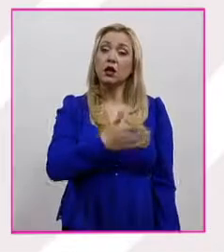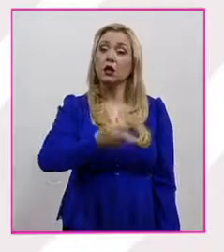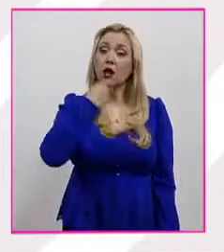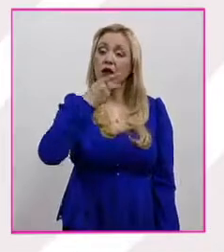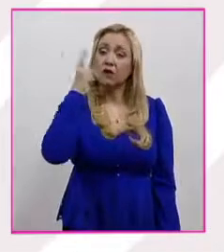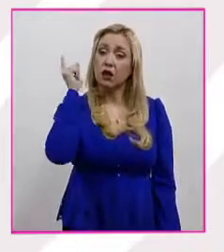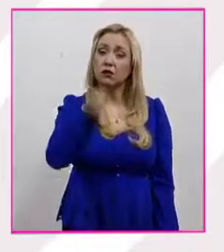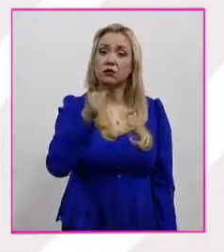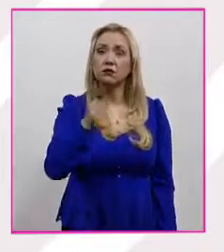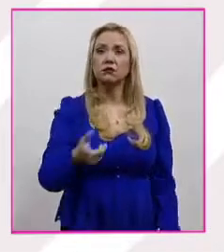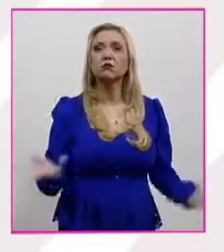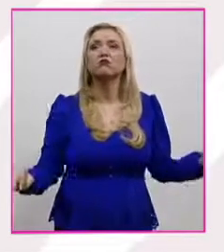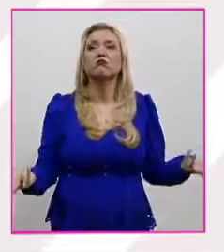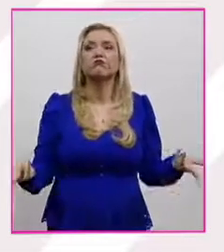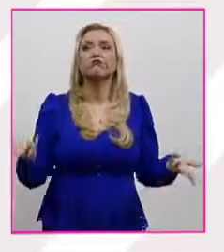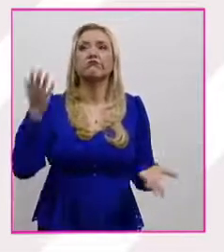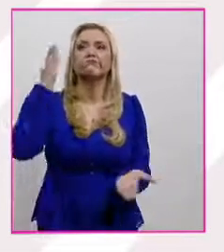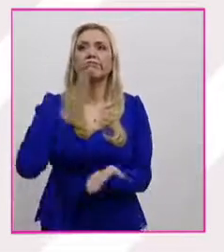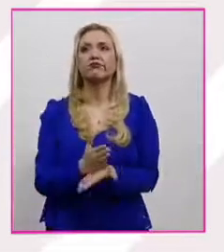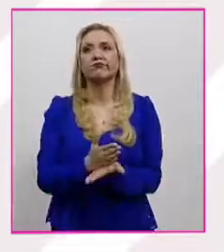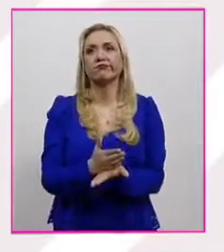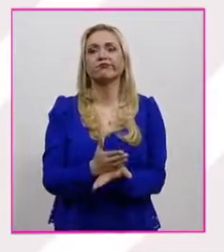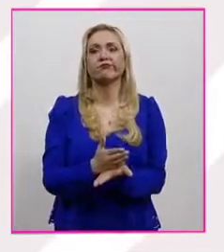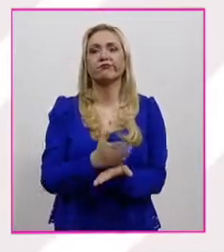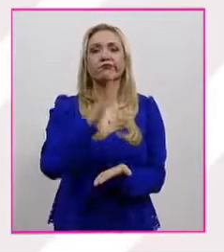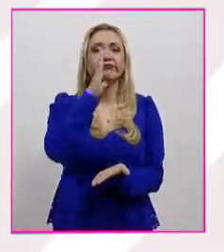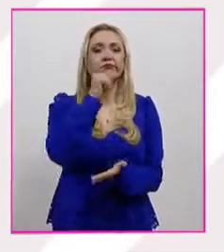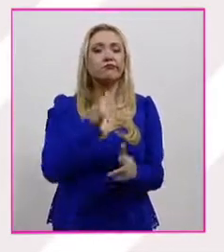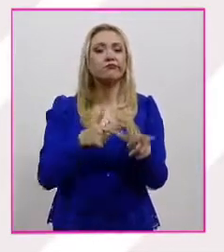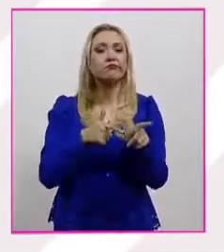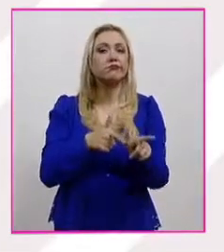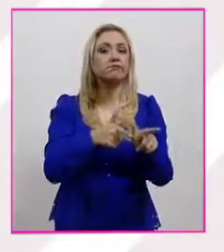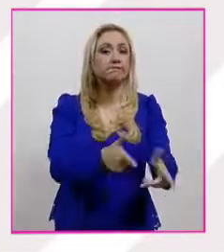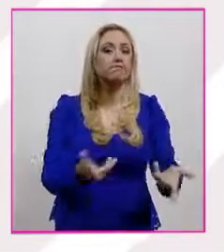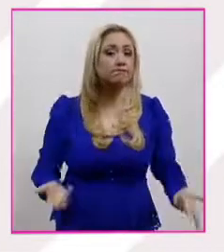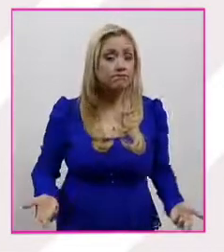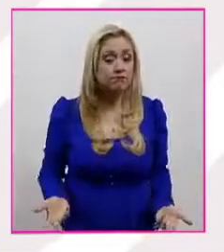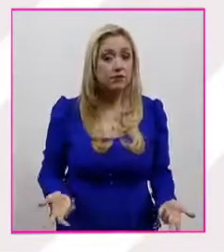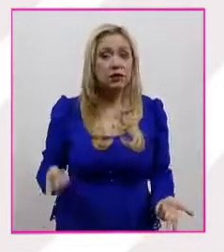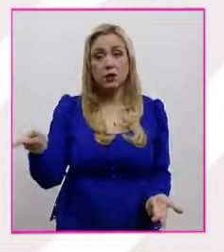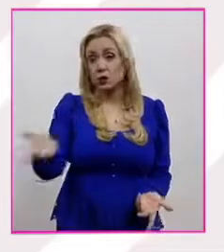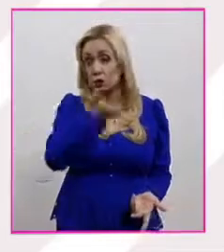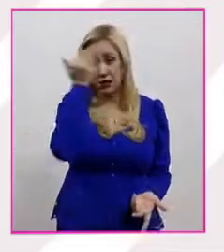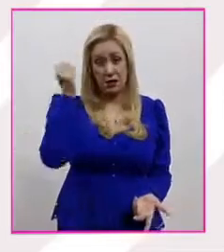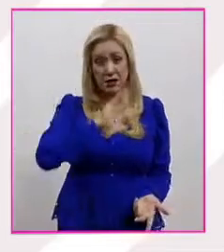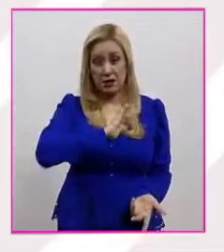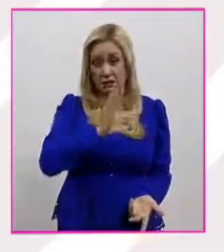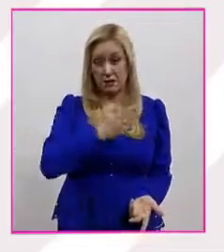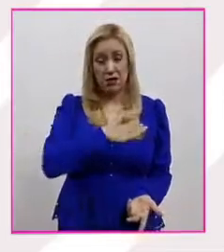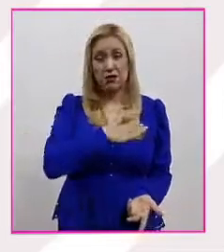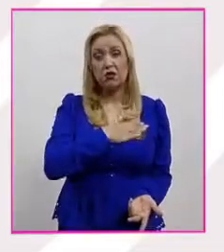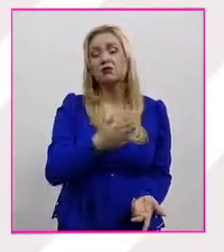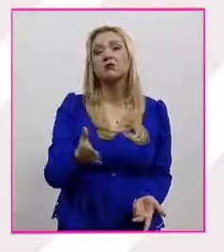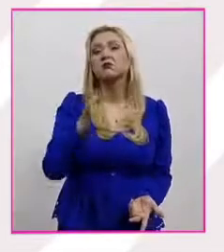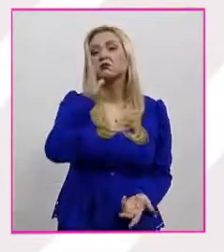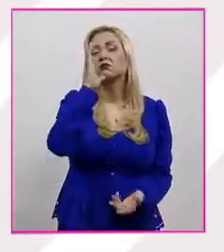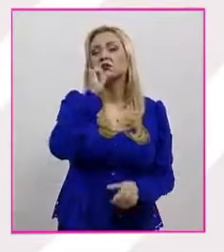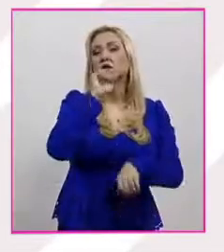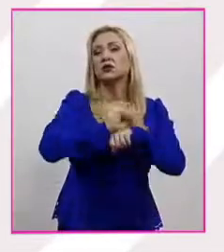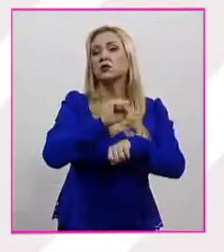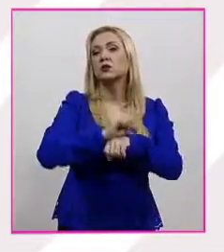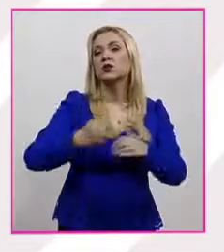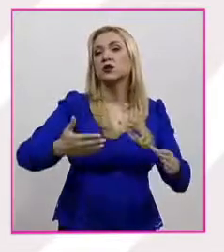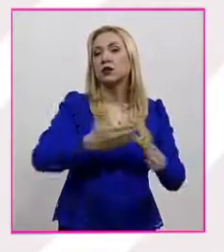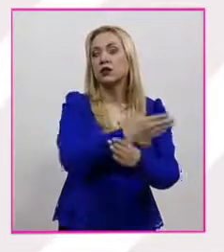frenas tus estudios y ya no te es factible continuar, ¿no? Si no dominas español, pues no logras ingresar a secundaria. Y si no